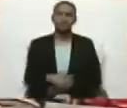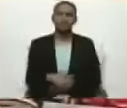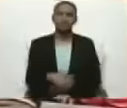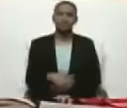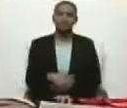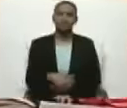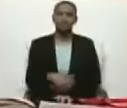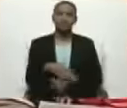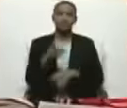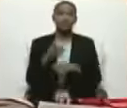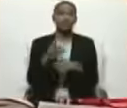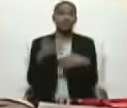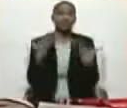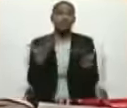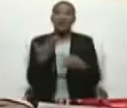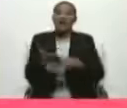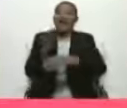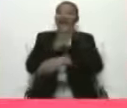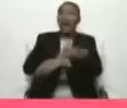Antes a la juventud.